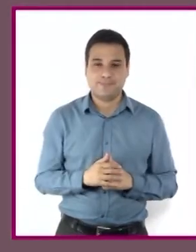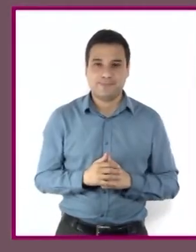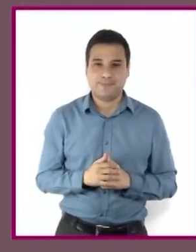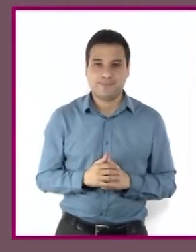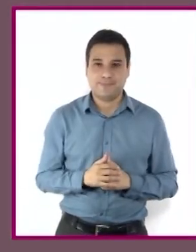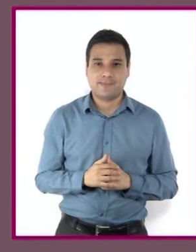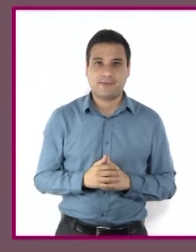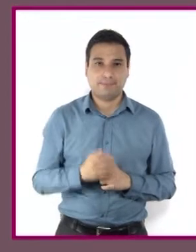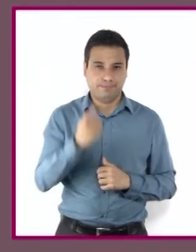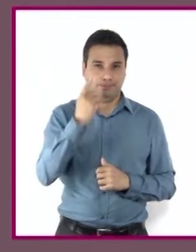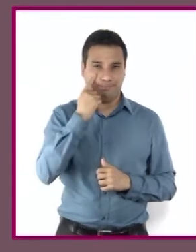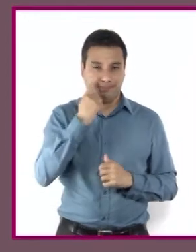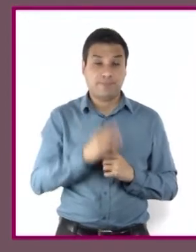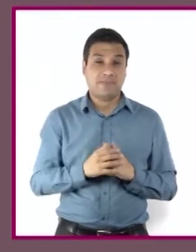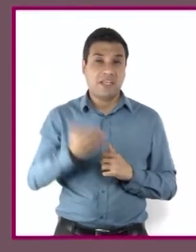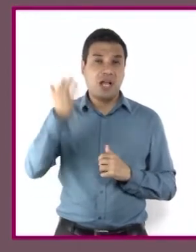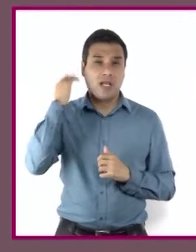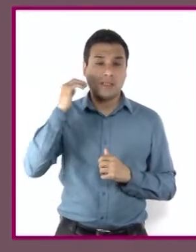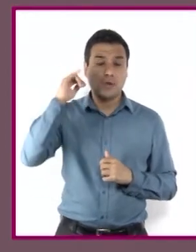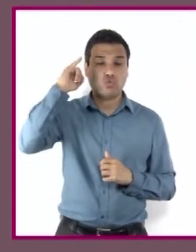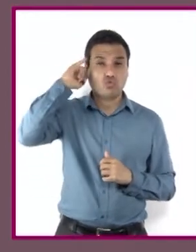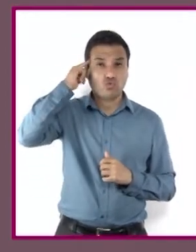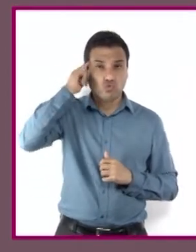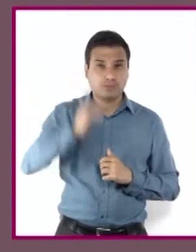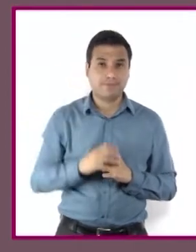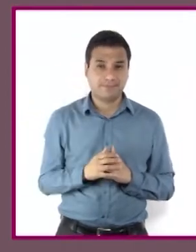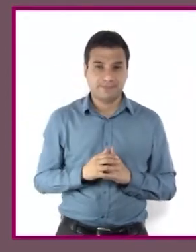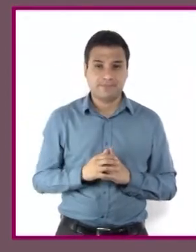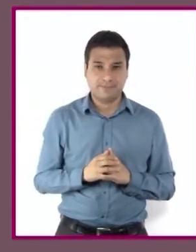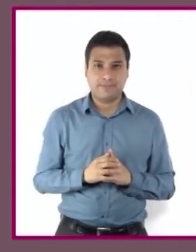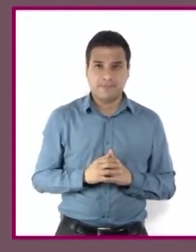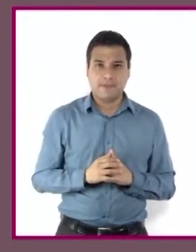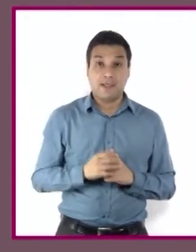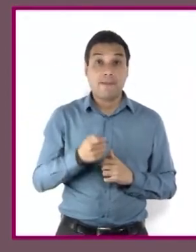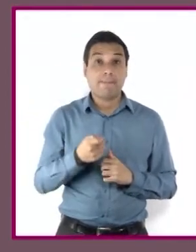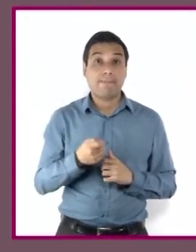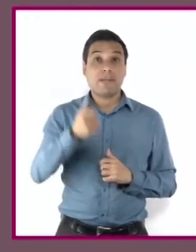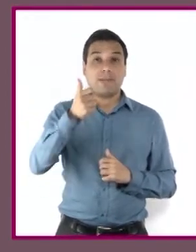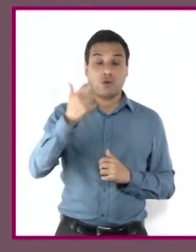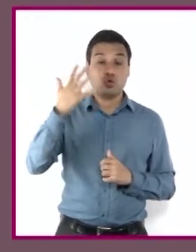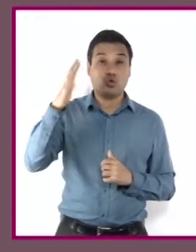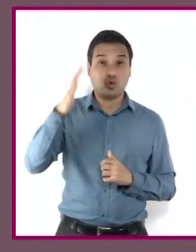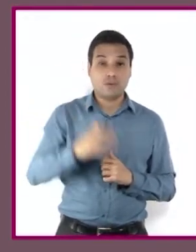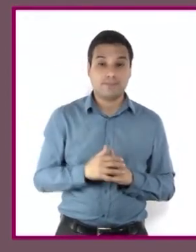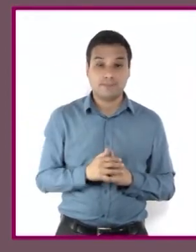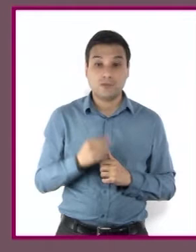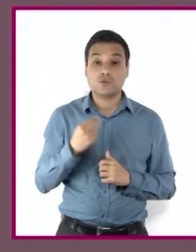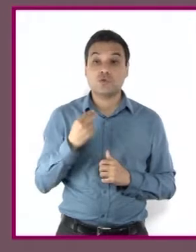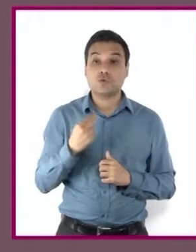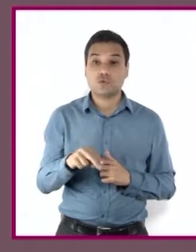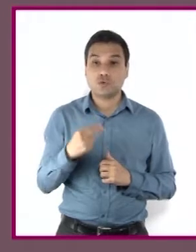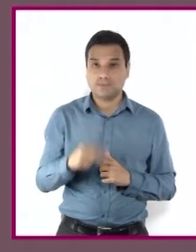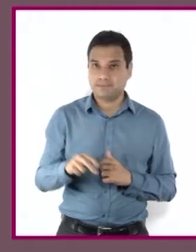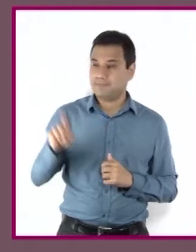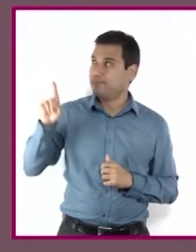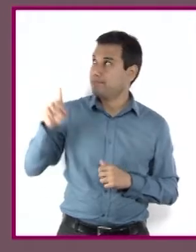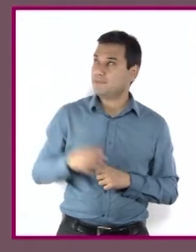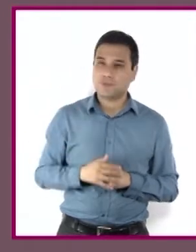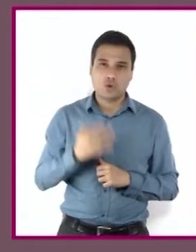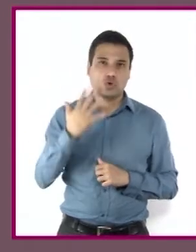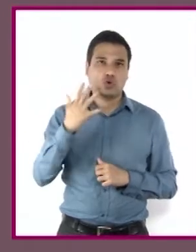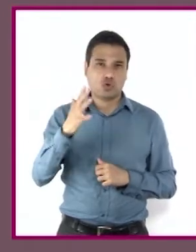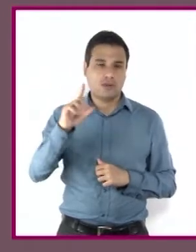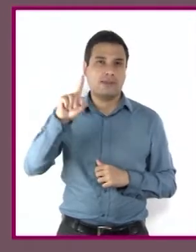Para los mesoamericanos, la primera era o sol se llamó Atl Tonatiuh, o sol de agua, y